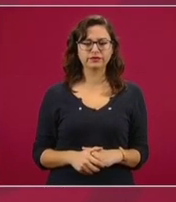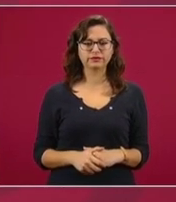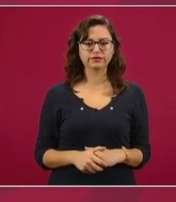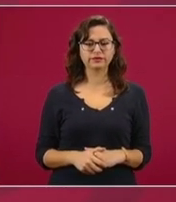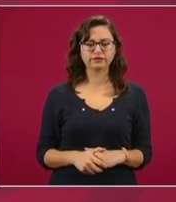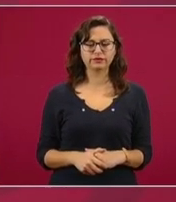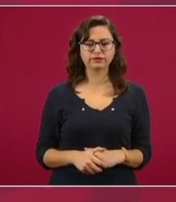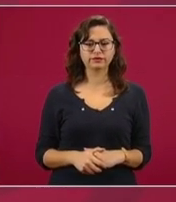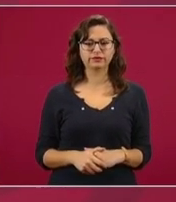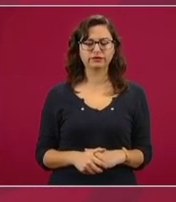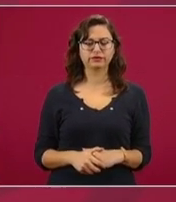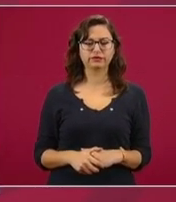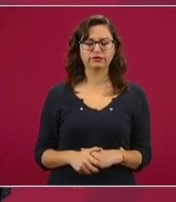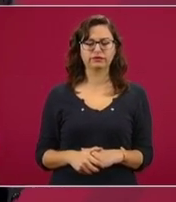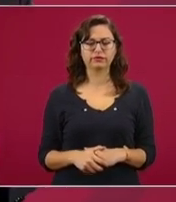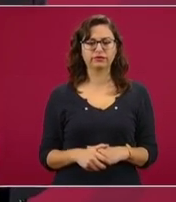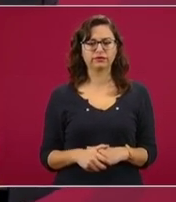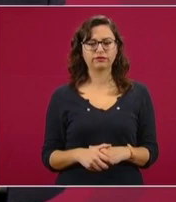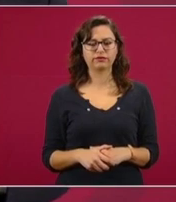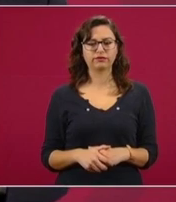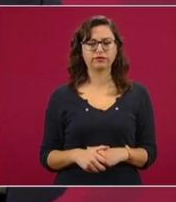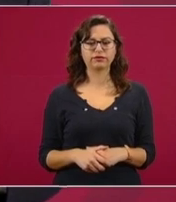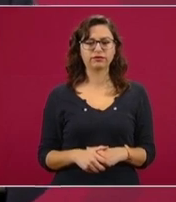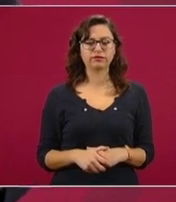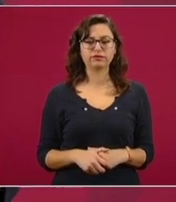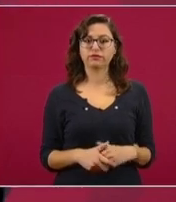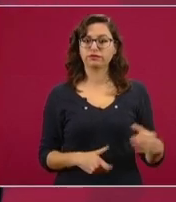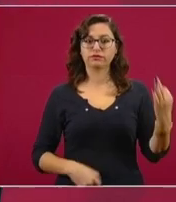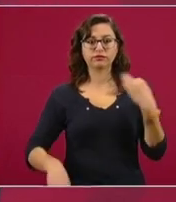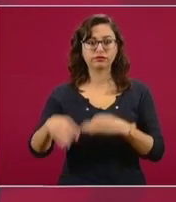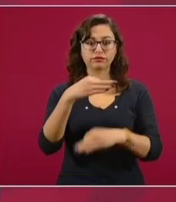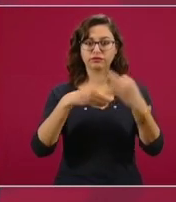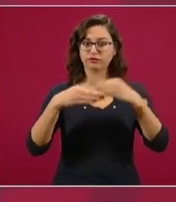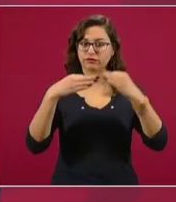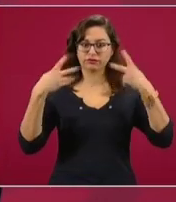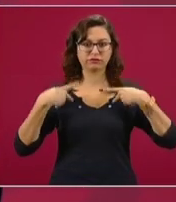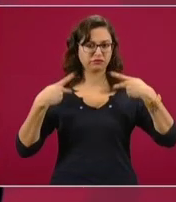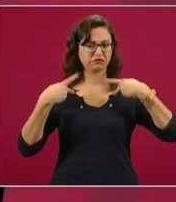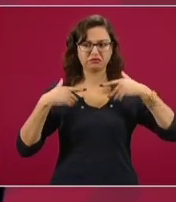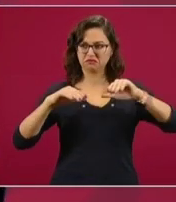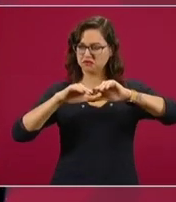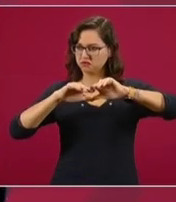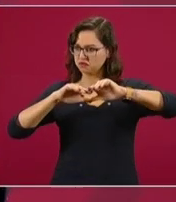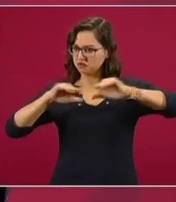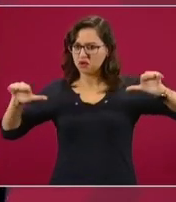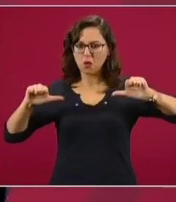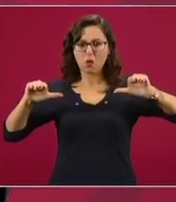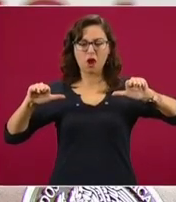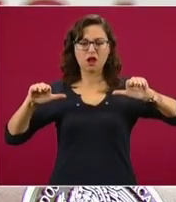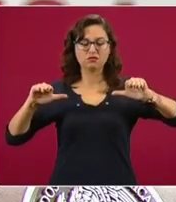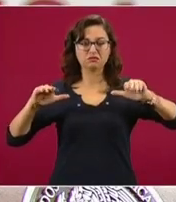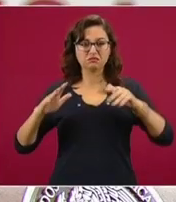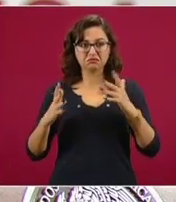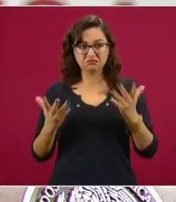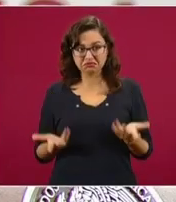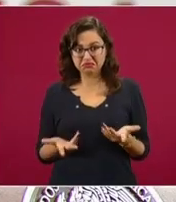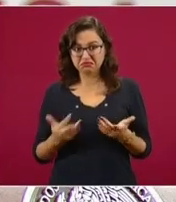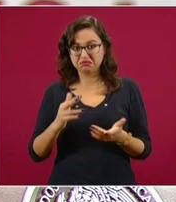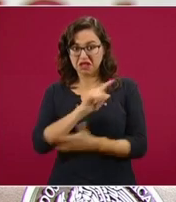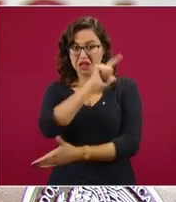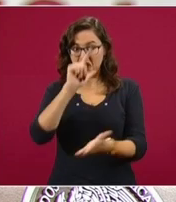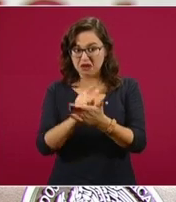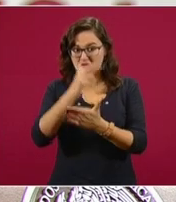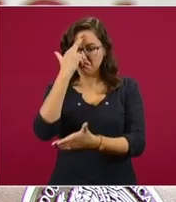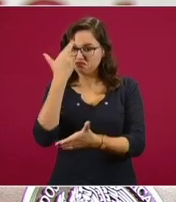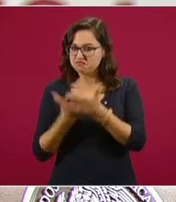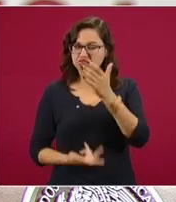se castigue a todos los que comenten de